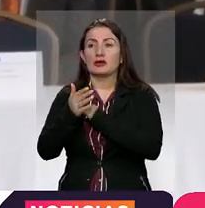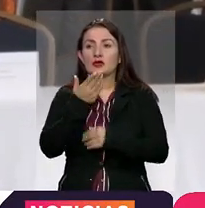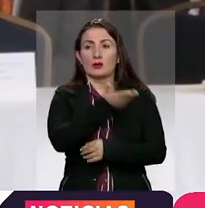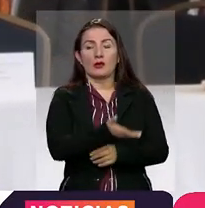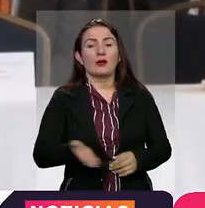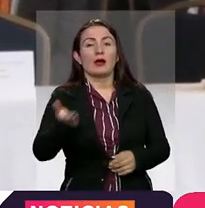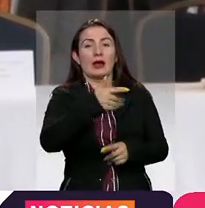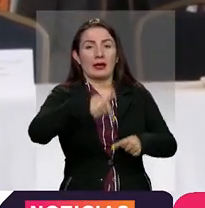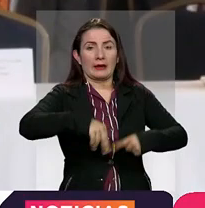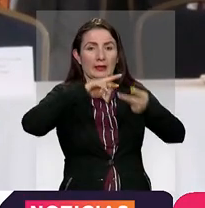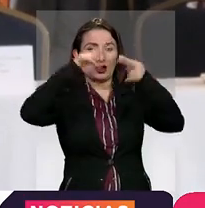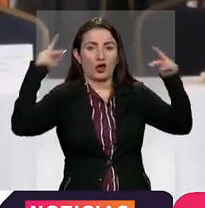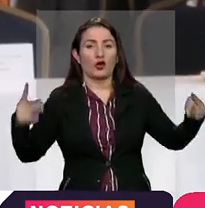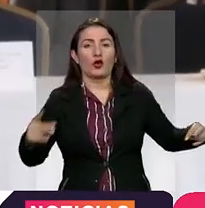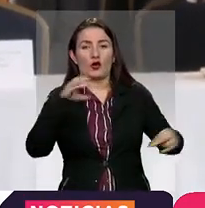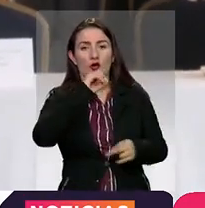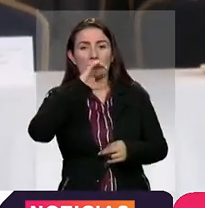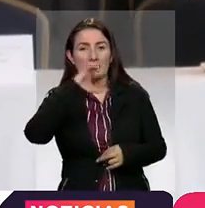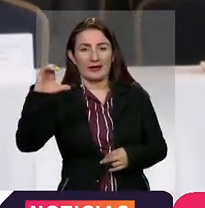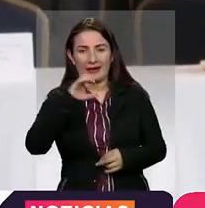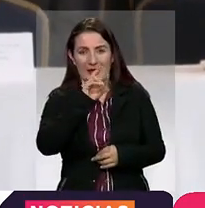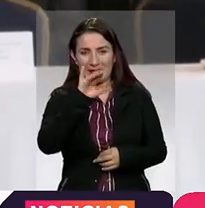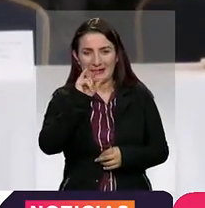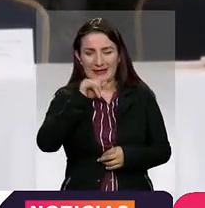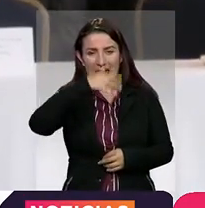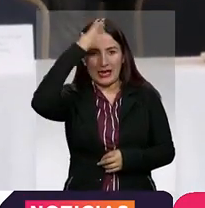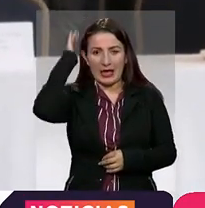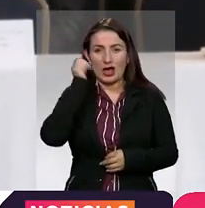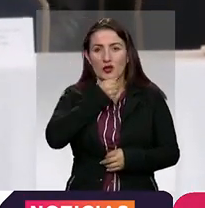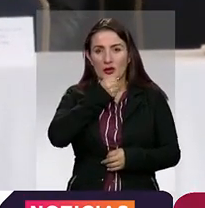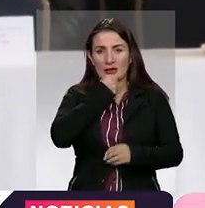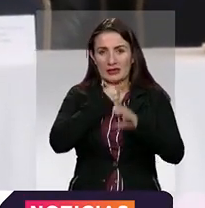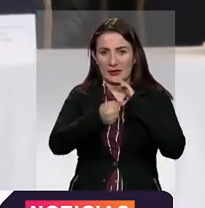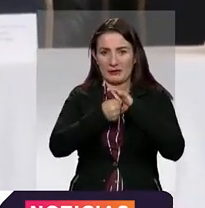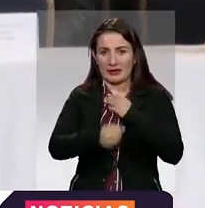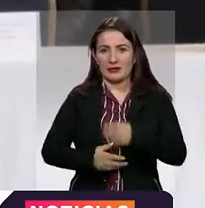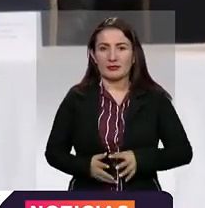registramos desde el occidente de la ciudad. Cristian León, Noticias Capital.